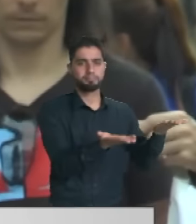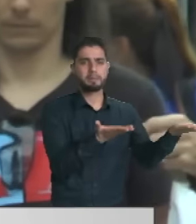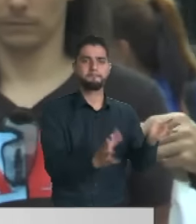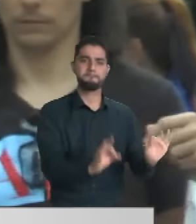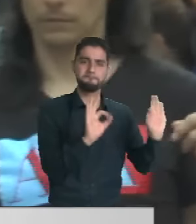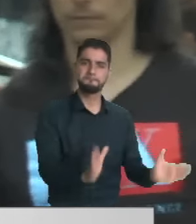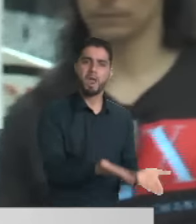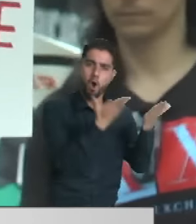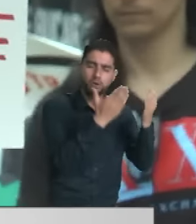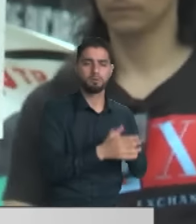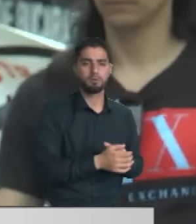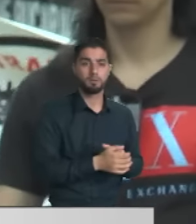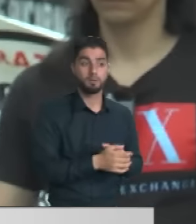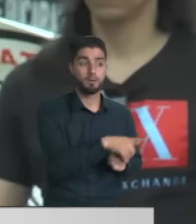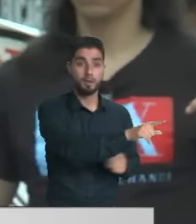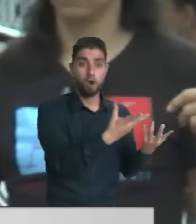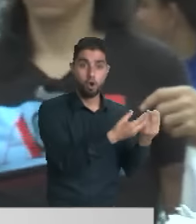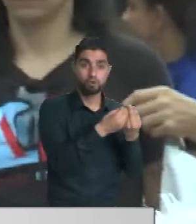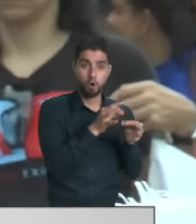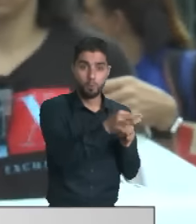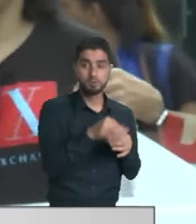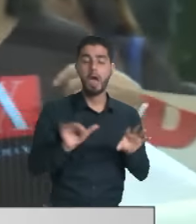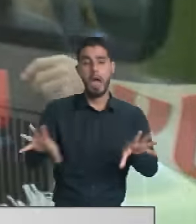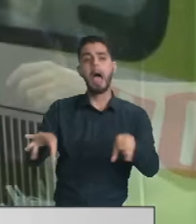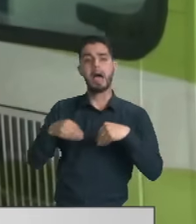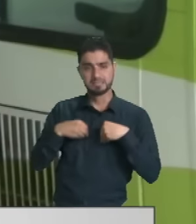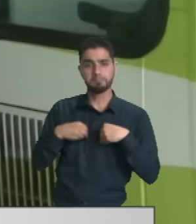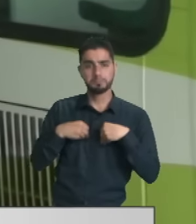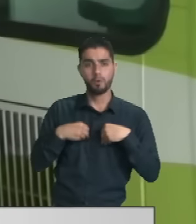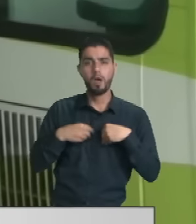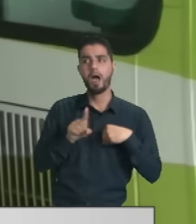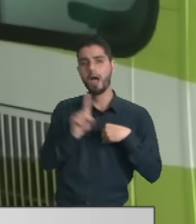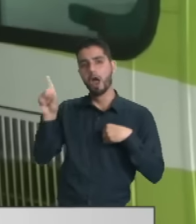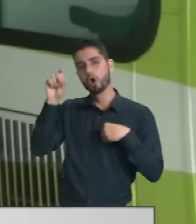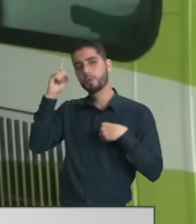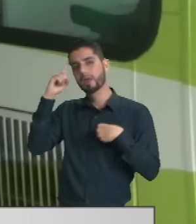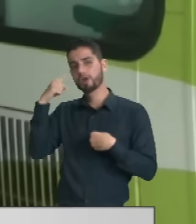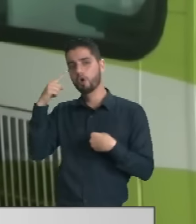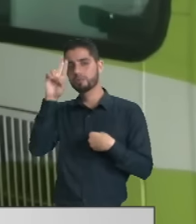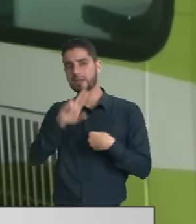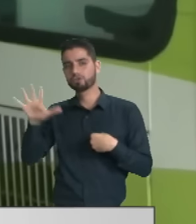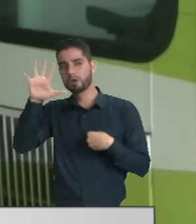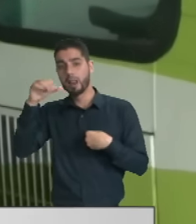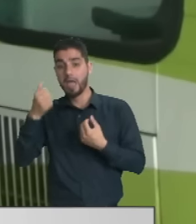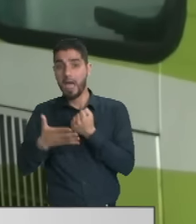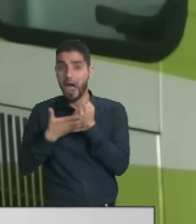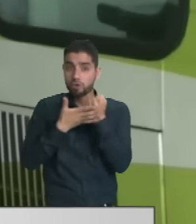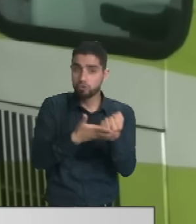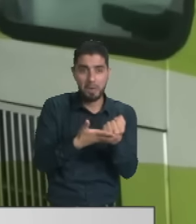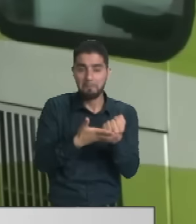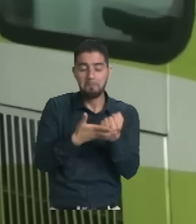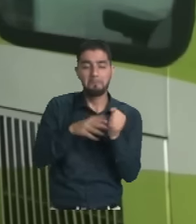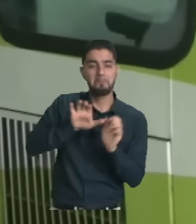trabajadores. De aceptarla, la ciudad perdería la ayuda ofrecida por el Gobierno Nacional para salvar esta modalidad de transporte público.